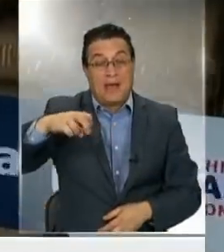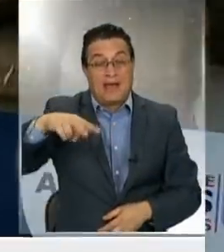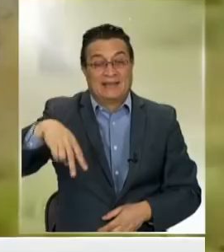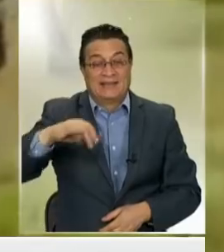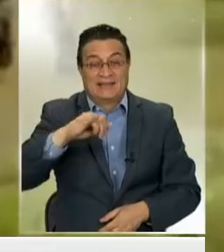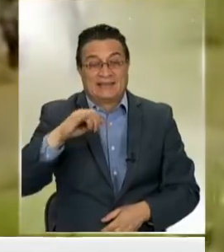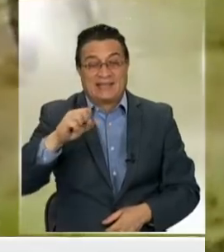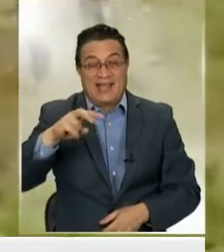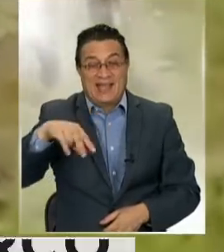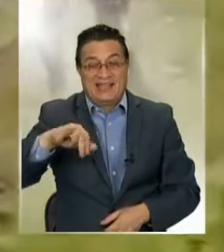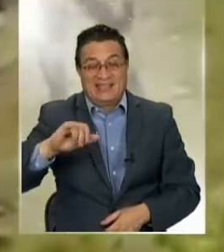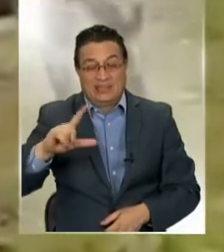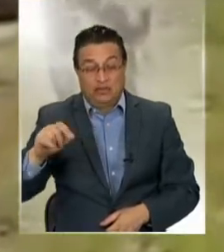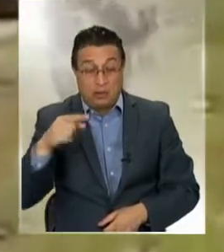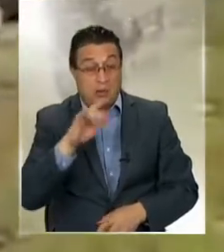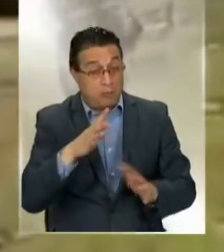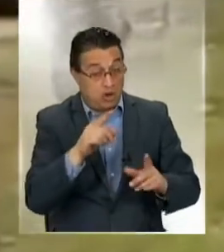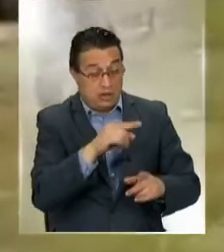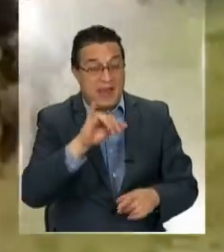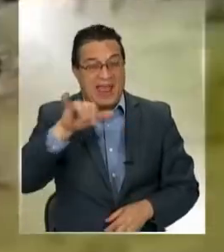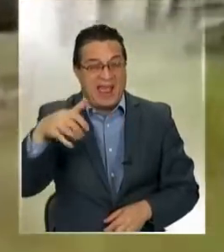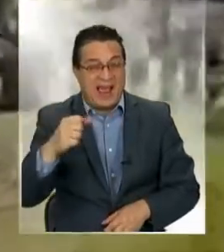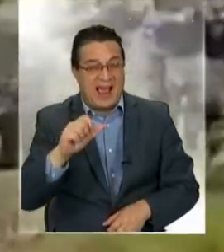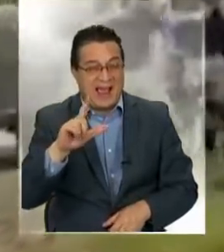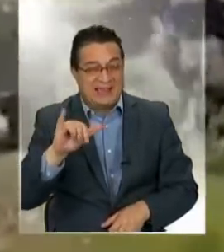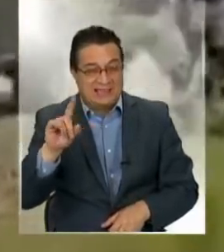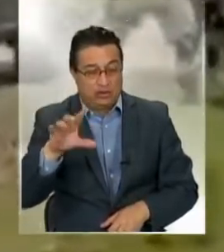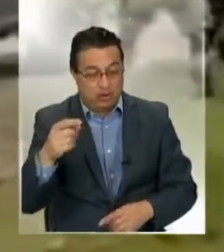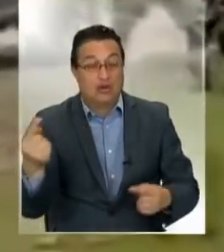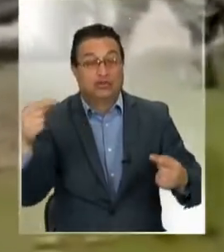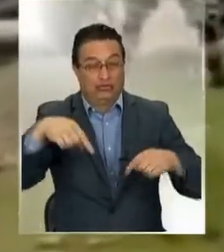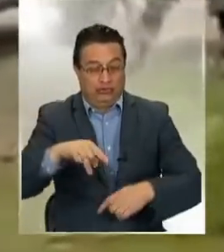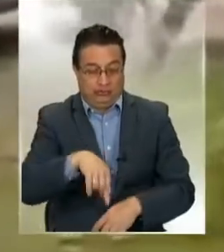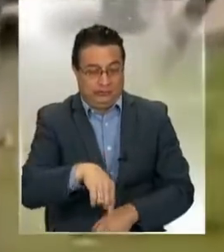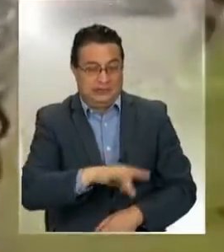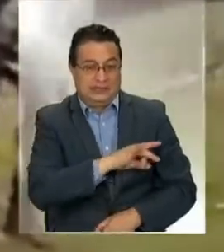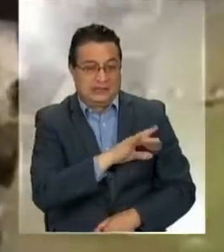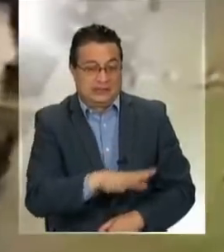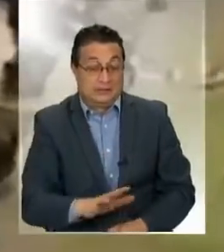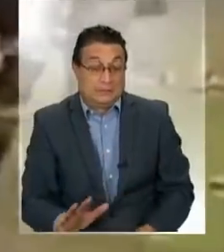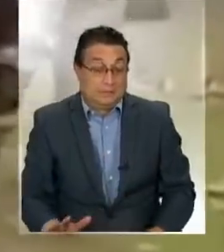determinar si el cartel de Jalisco arribó al país. ¡Una gente, señor Mencho!